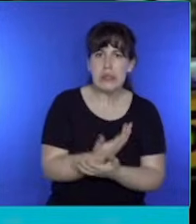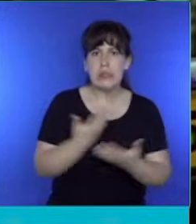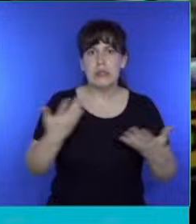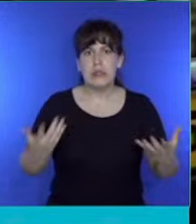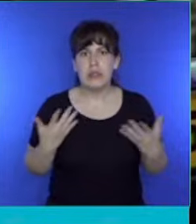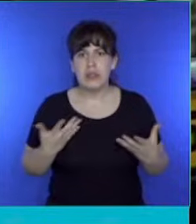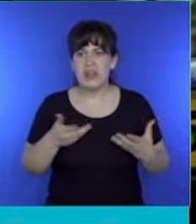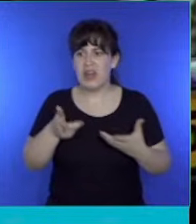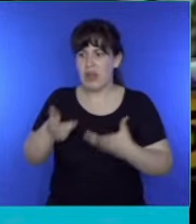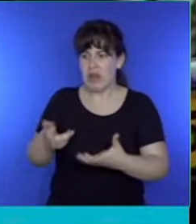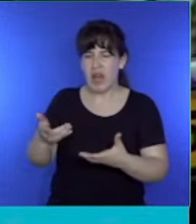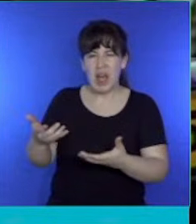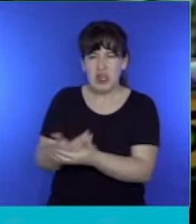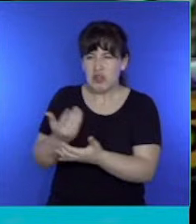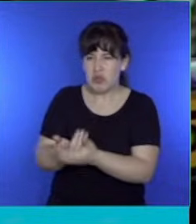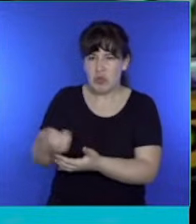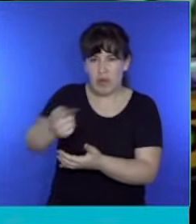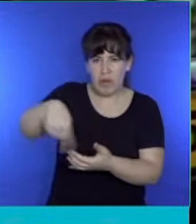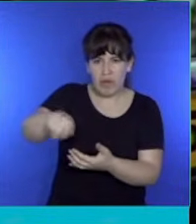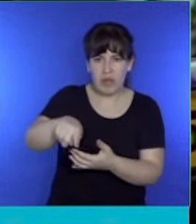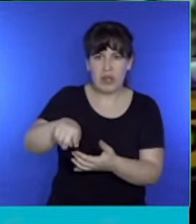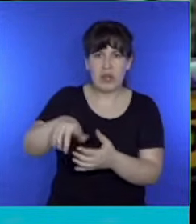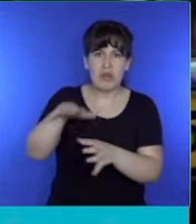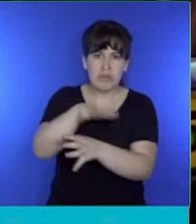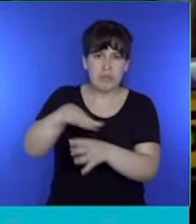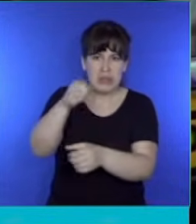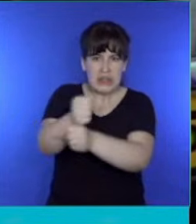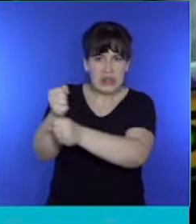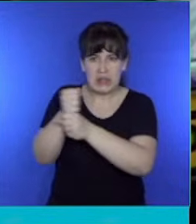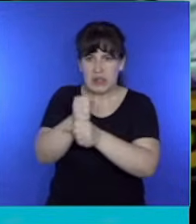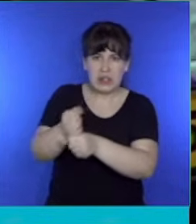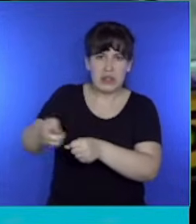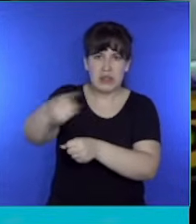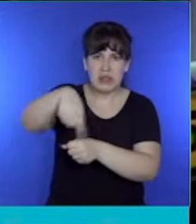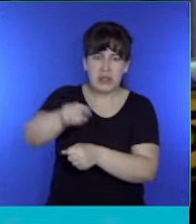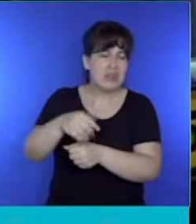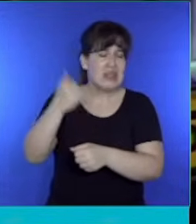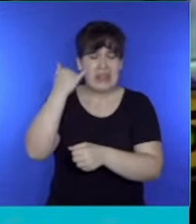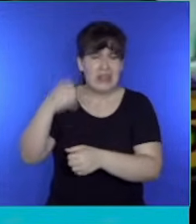hacer sufrir a un conjunto de trabajadores que la